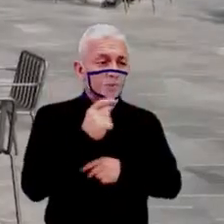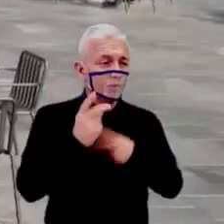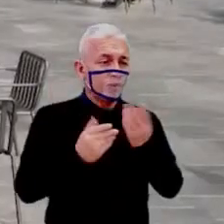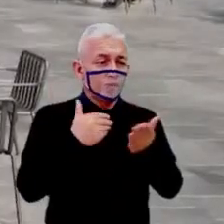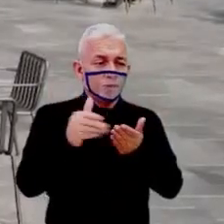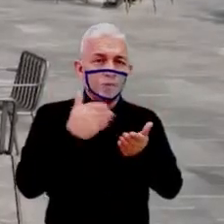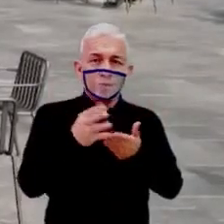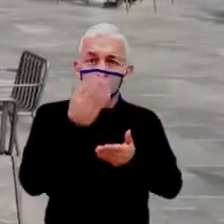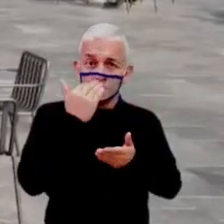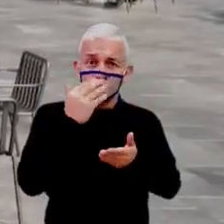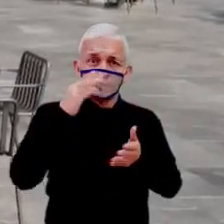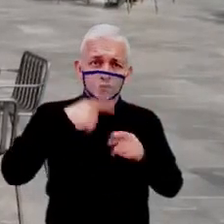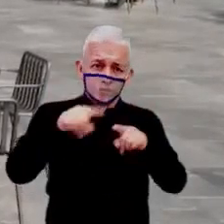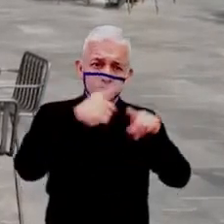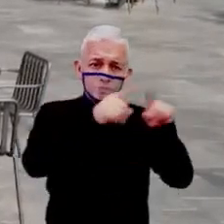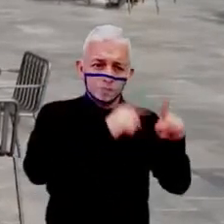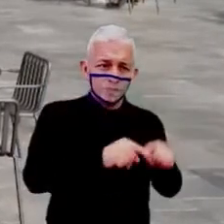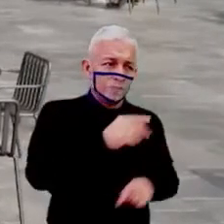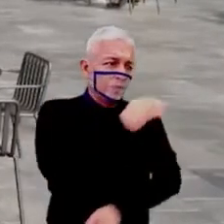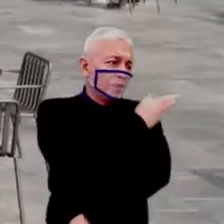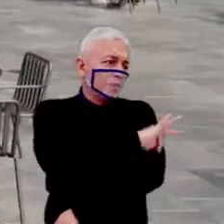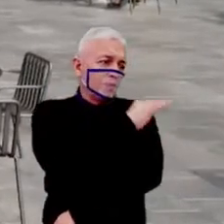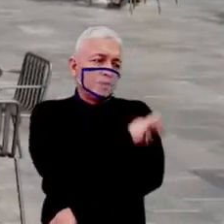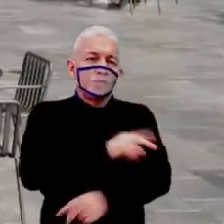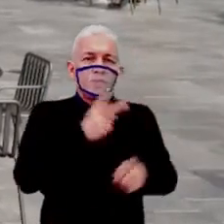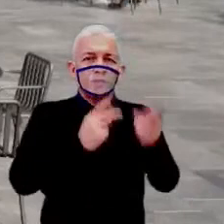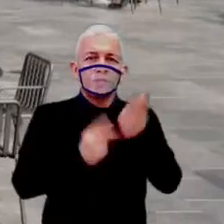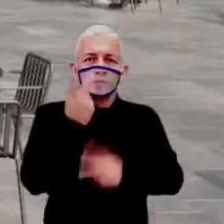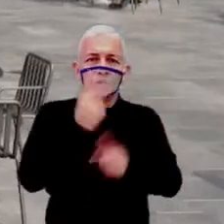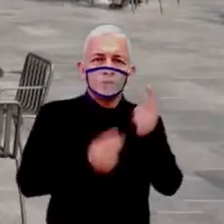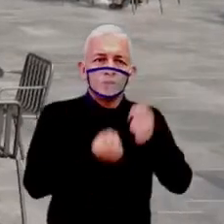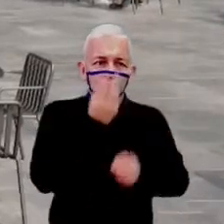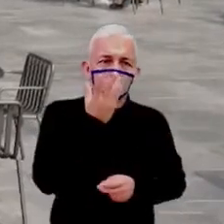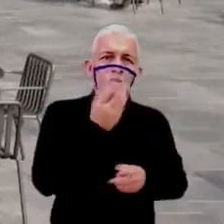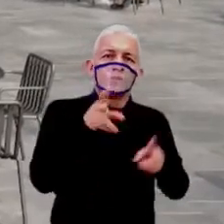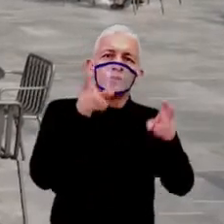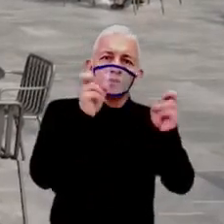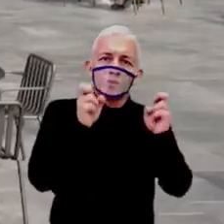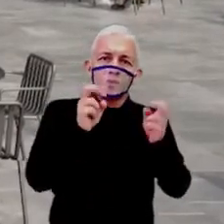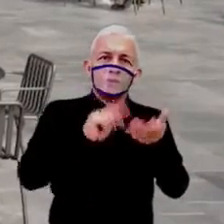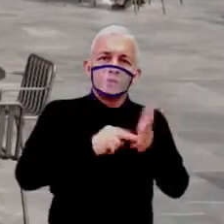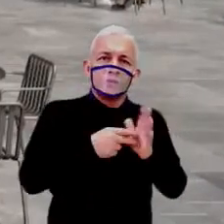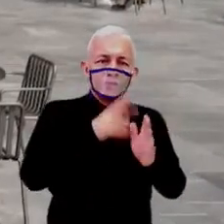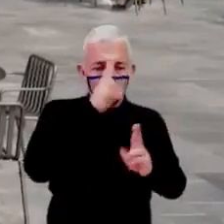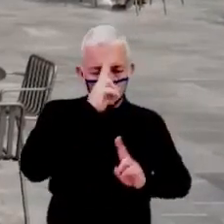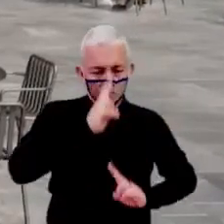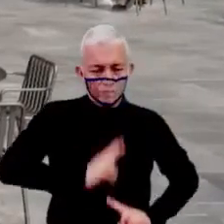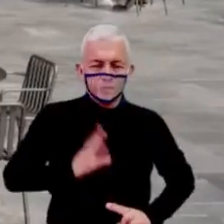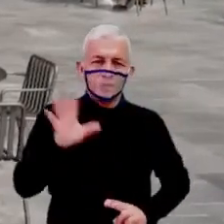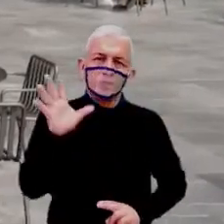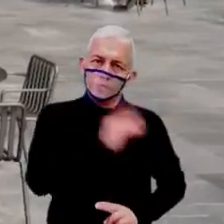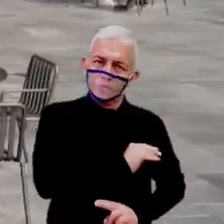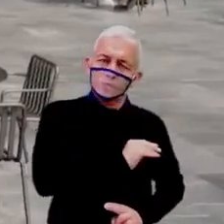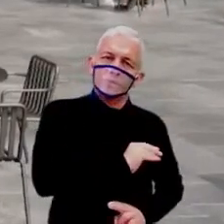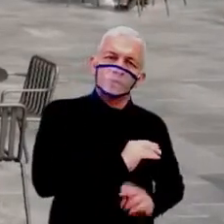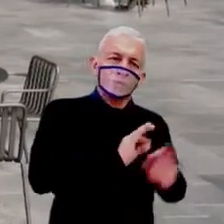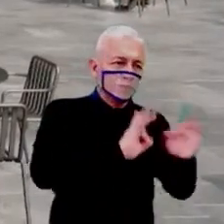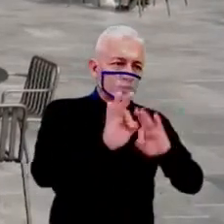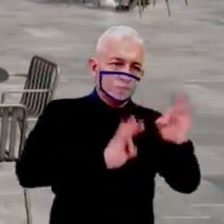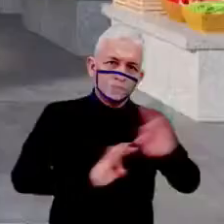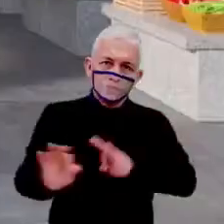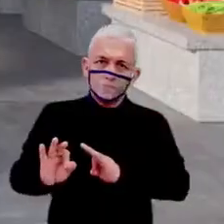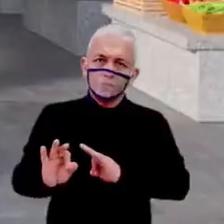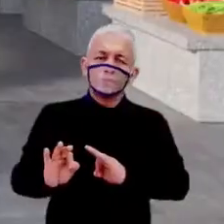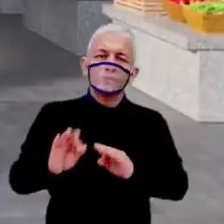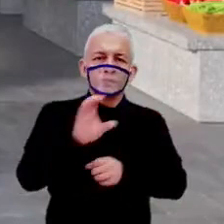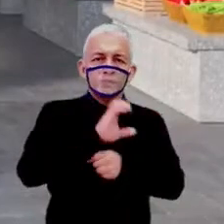hacer compras, turismo, comprar verduras frescas, y será un espacio de dignidad, pero al mismo tiempo que ayudará a